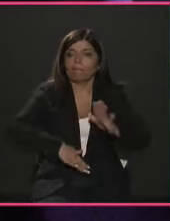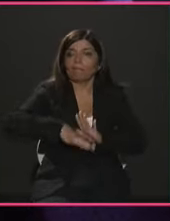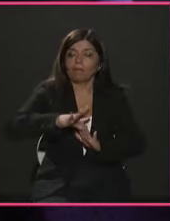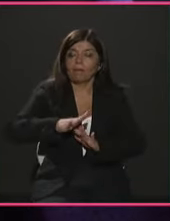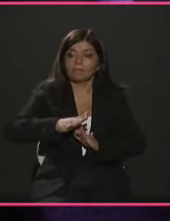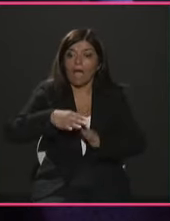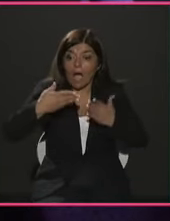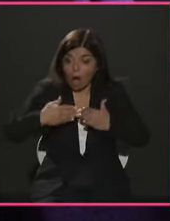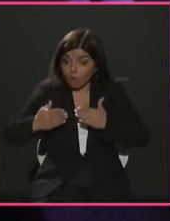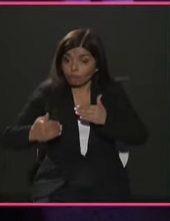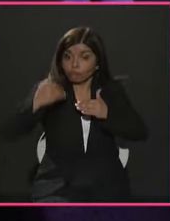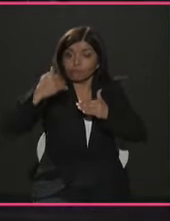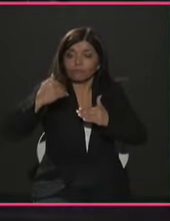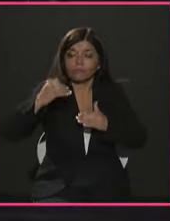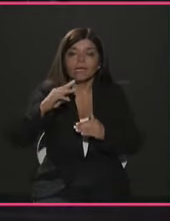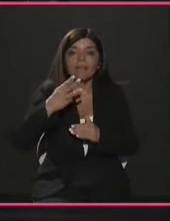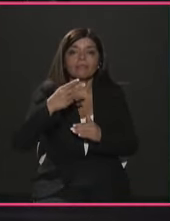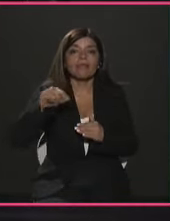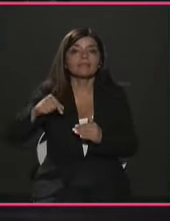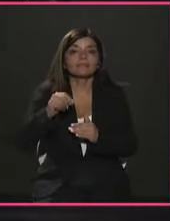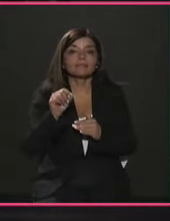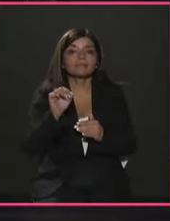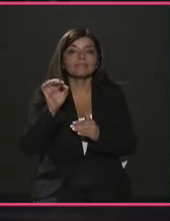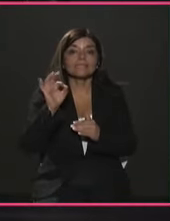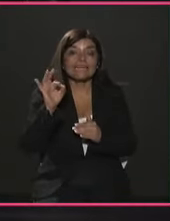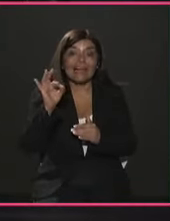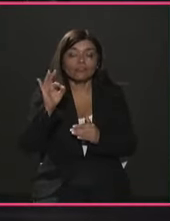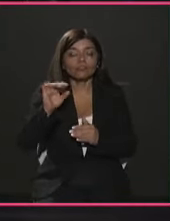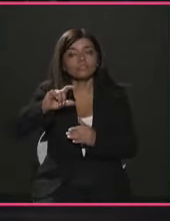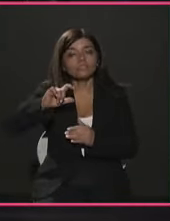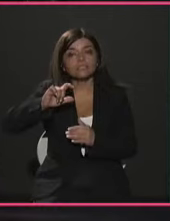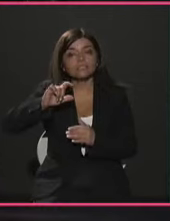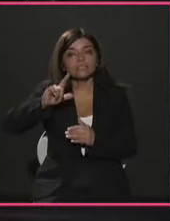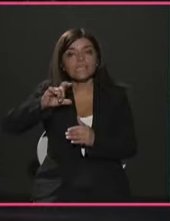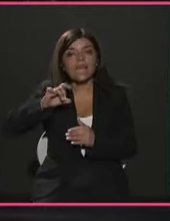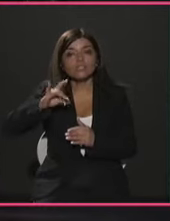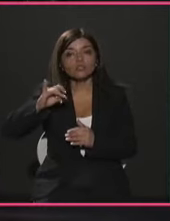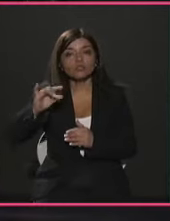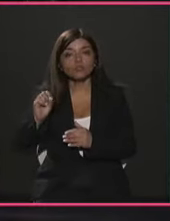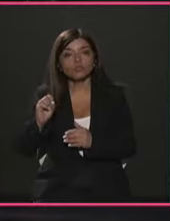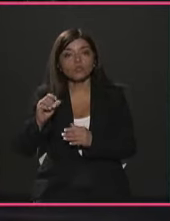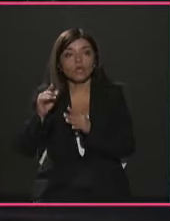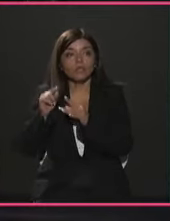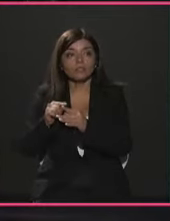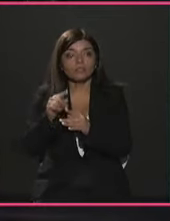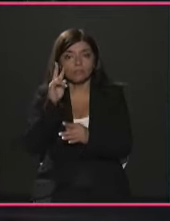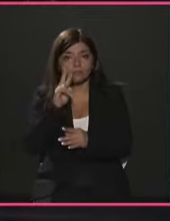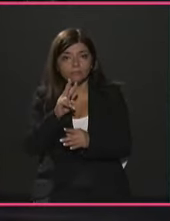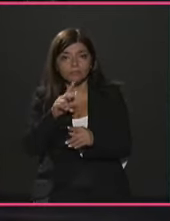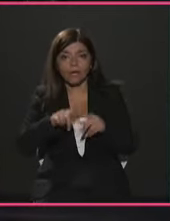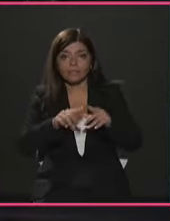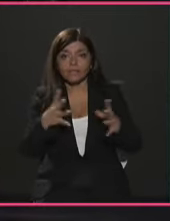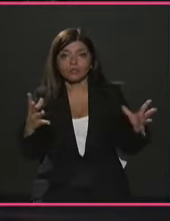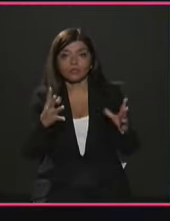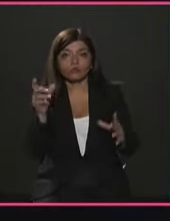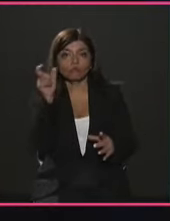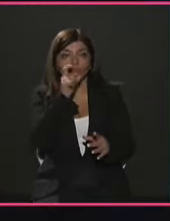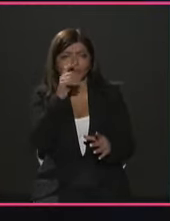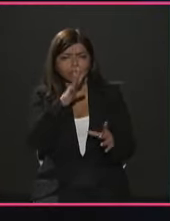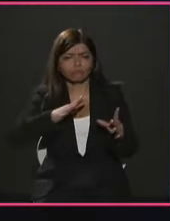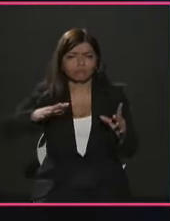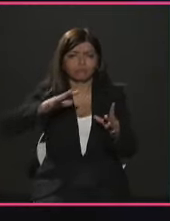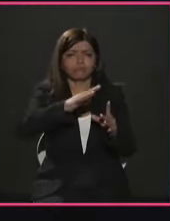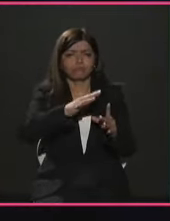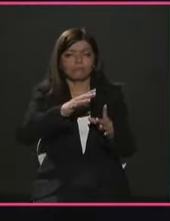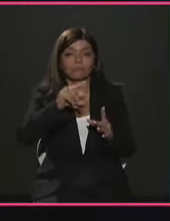caminado a 3 grc con 3 gr C de calentamiento la tierra se va a hacer se va a ver así